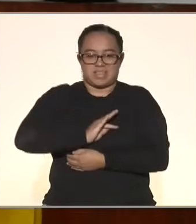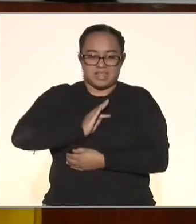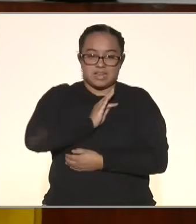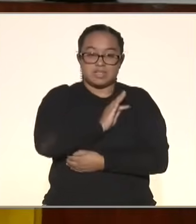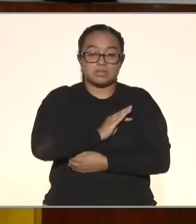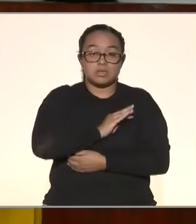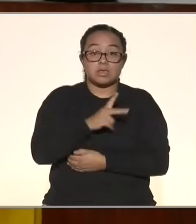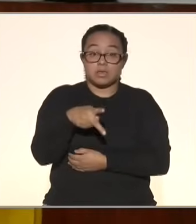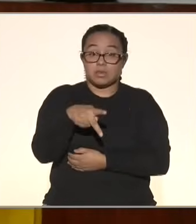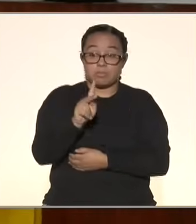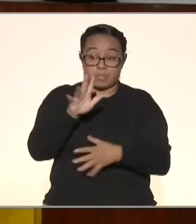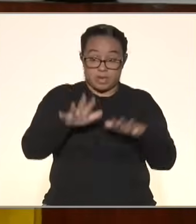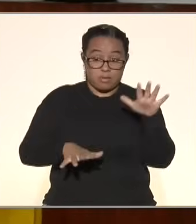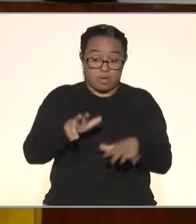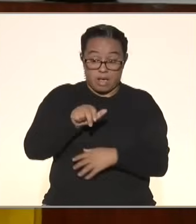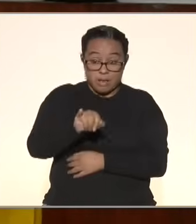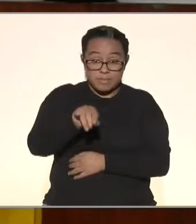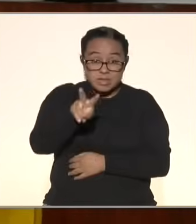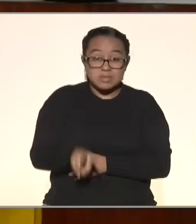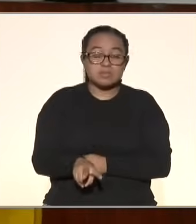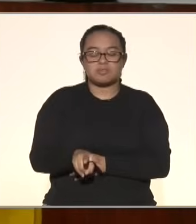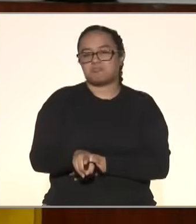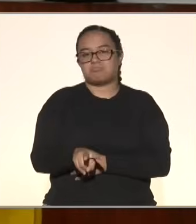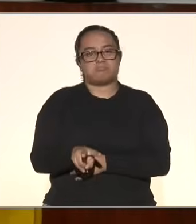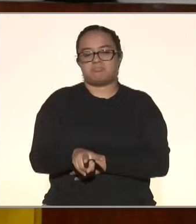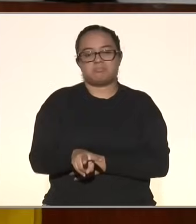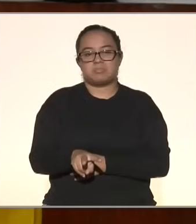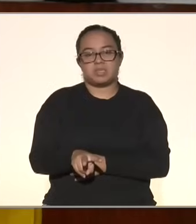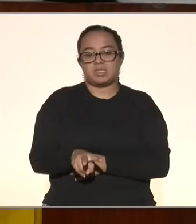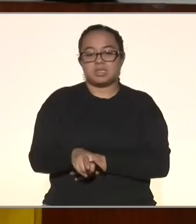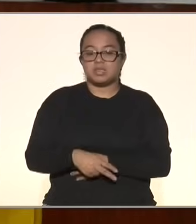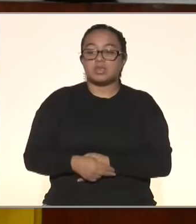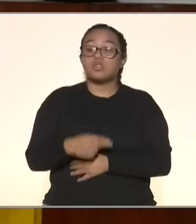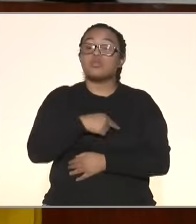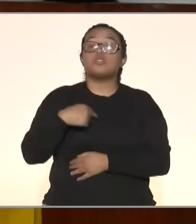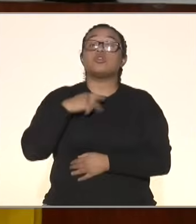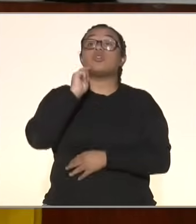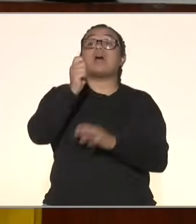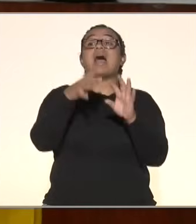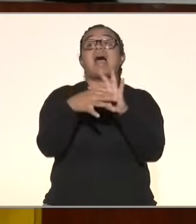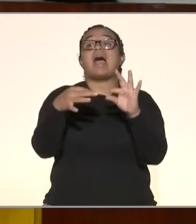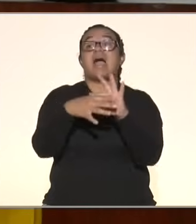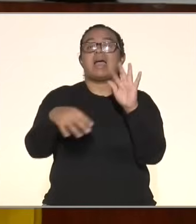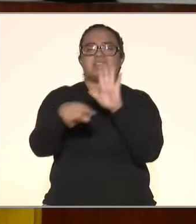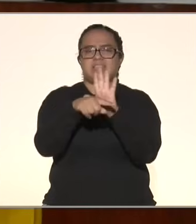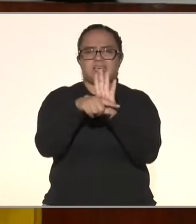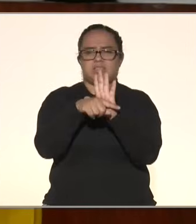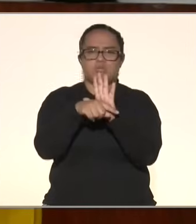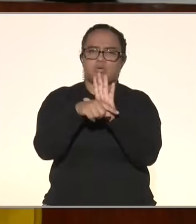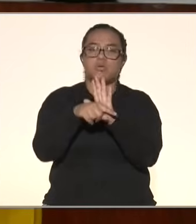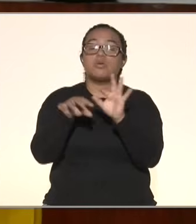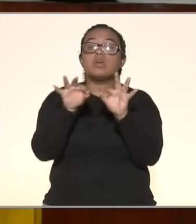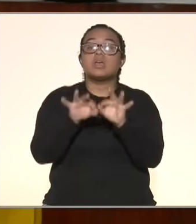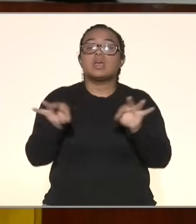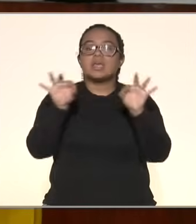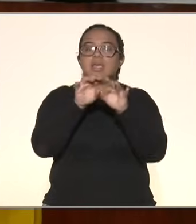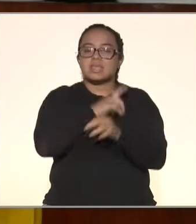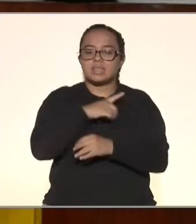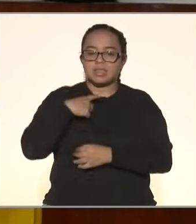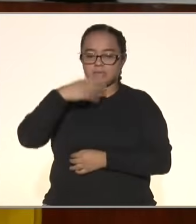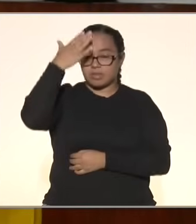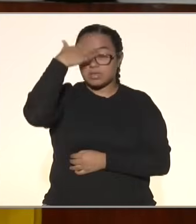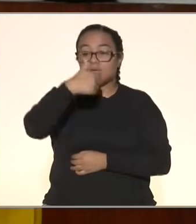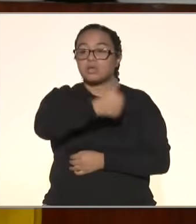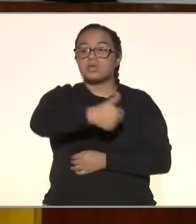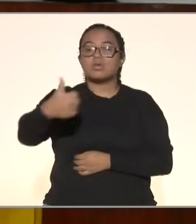no siempre sucede así. No es que queramos nosotros ver el lado negativo, pero sí es importante saber cuáles son las